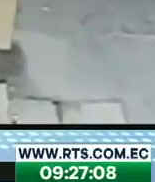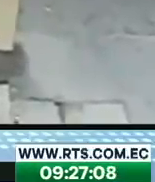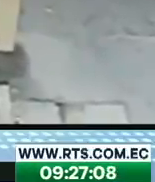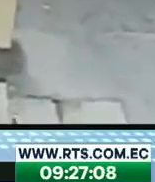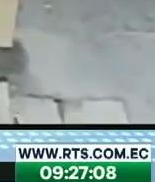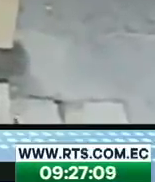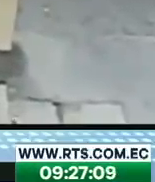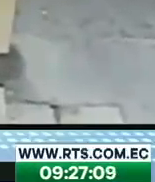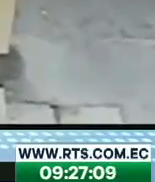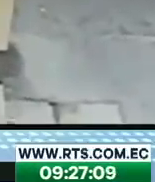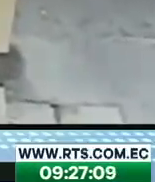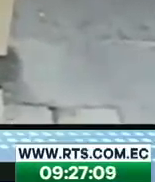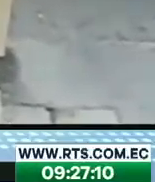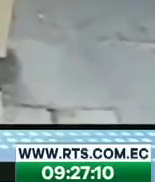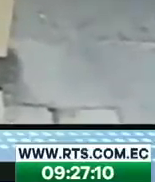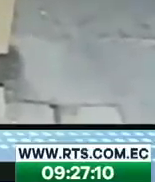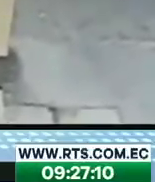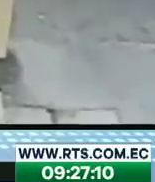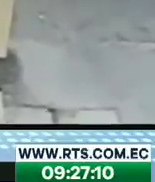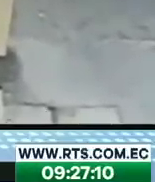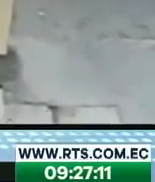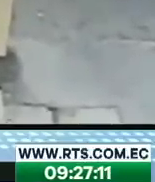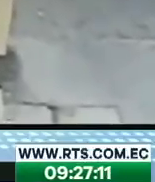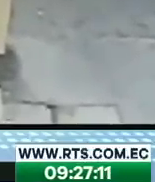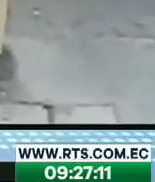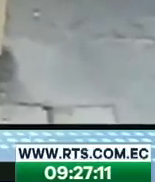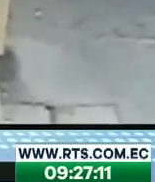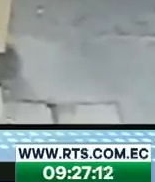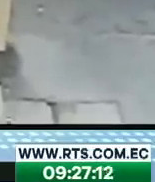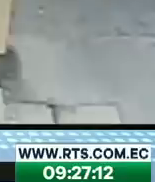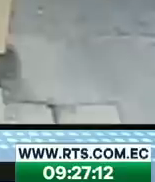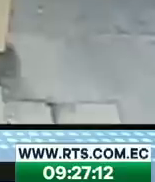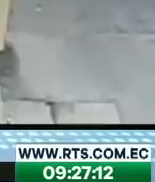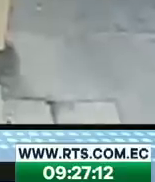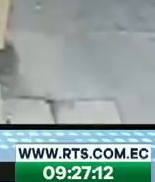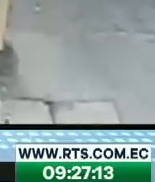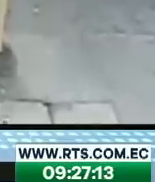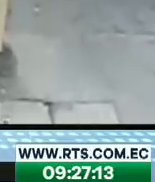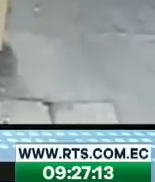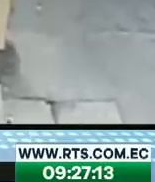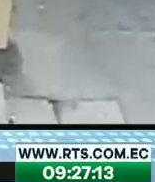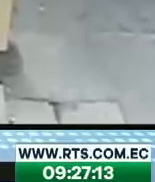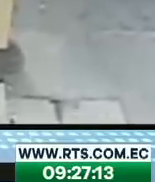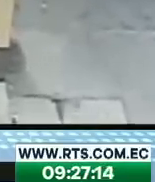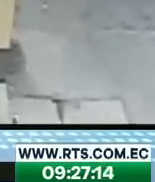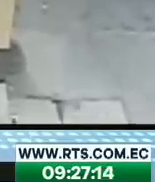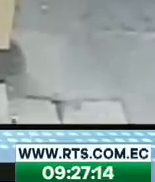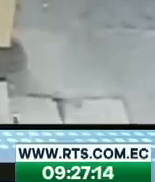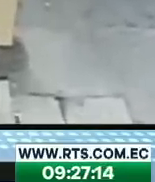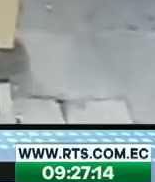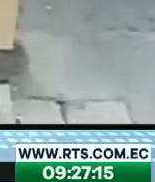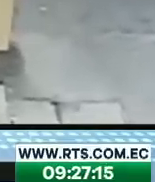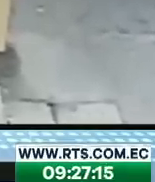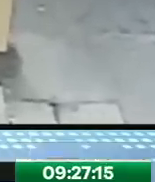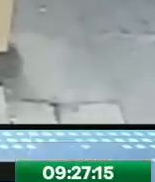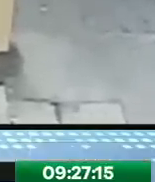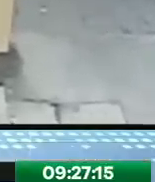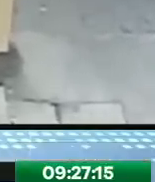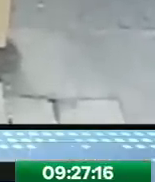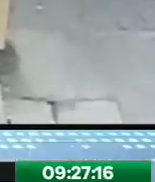cuando entra a la casa, estudia, eso a las 11:45 hasta que se mete. Aprovecharon que salieron a comprar los